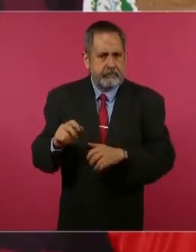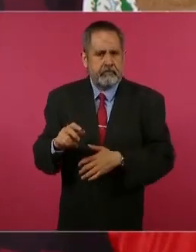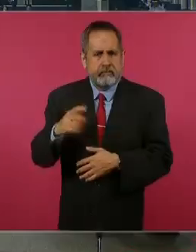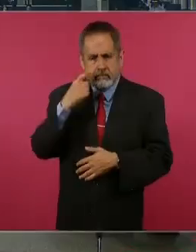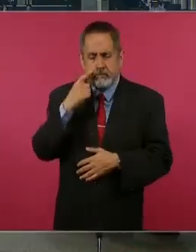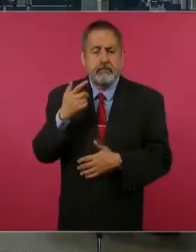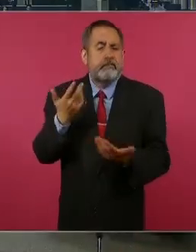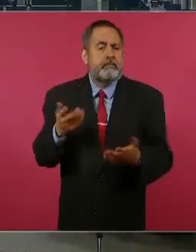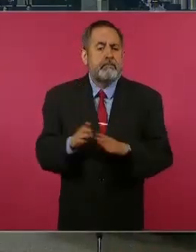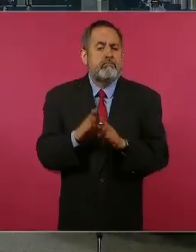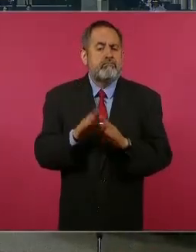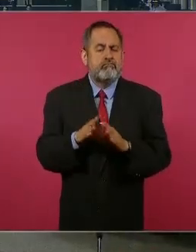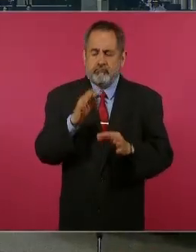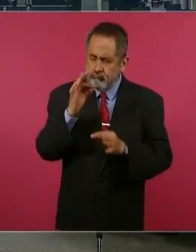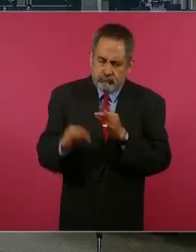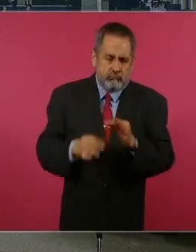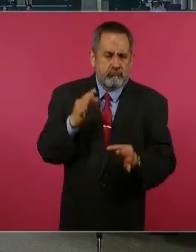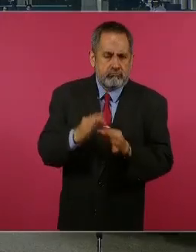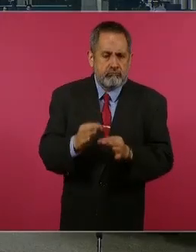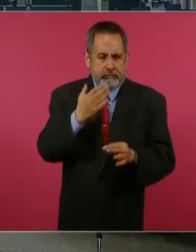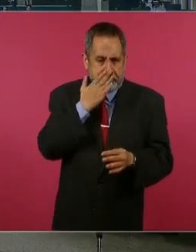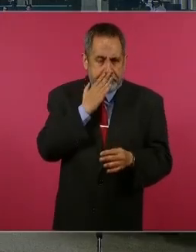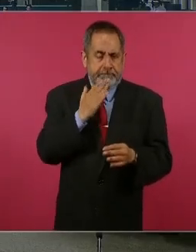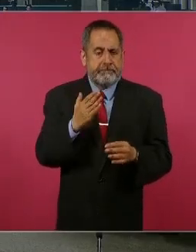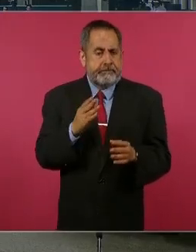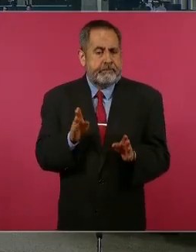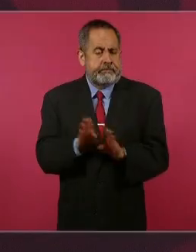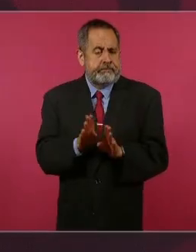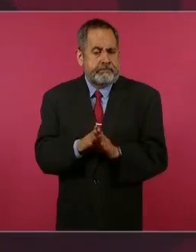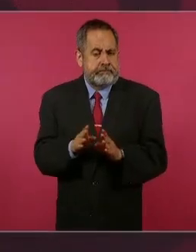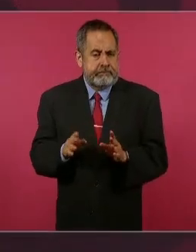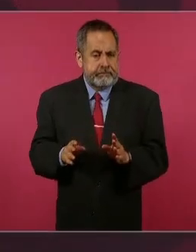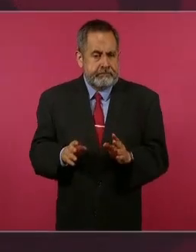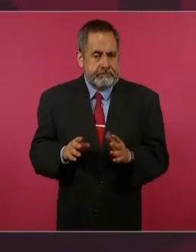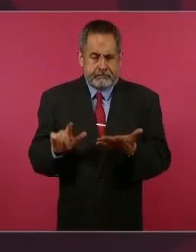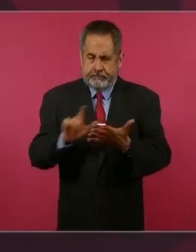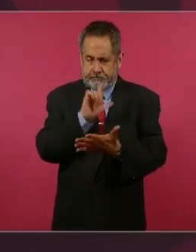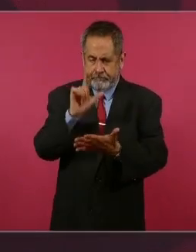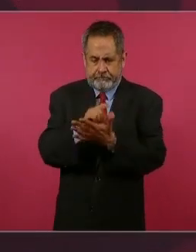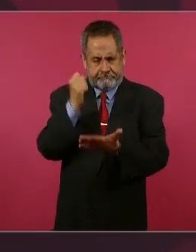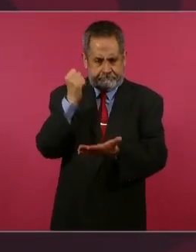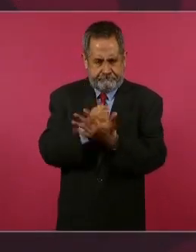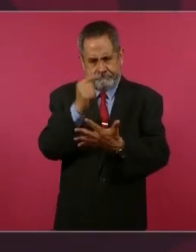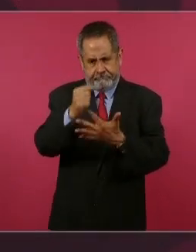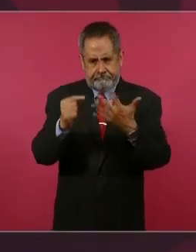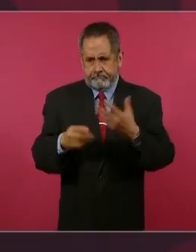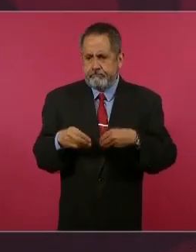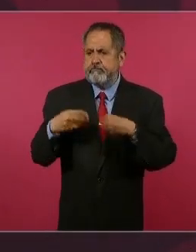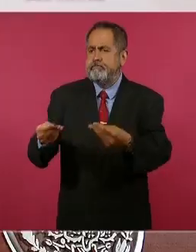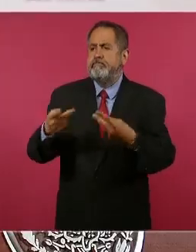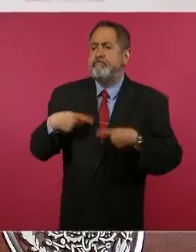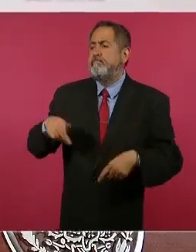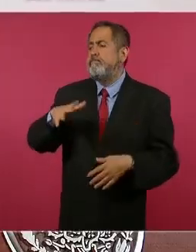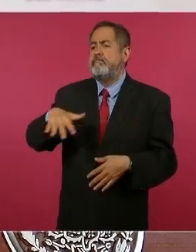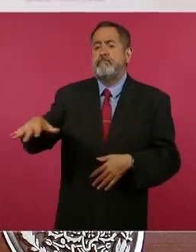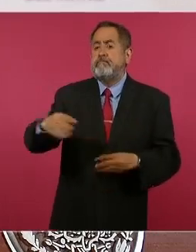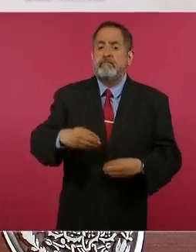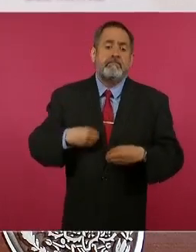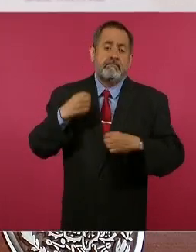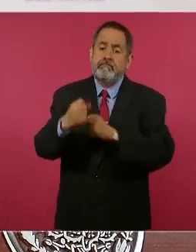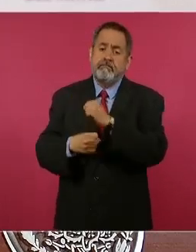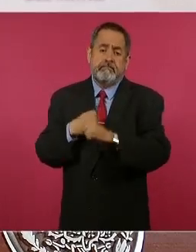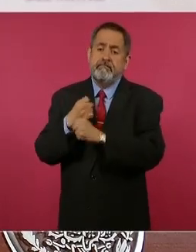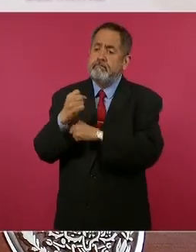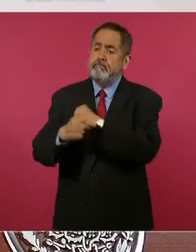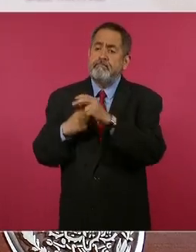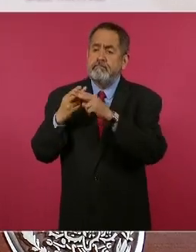entregarlo ya con toda la legalidad a la gente que ha vivido ahí todo el tiempo